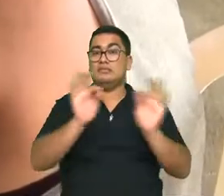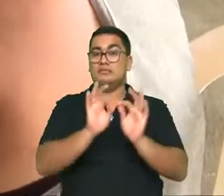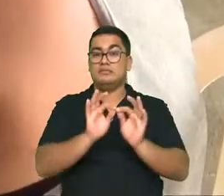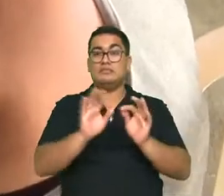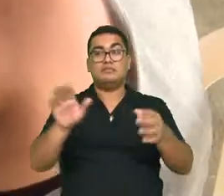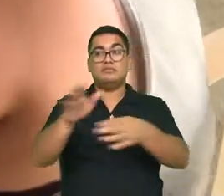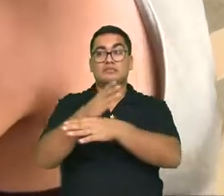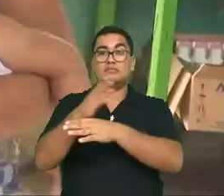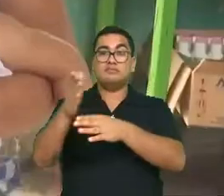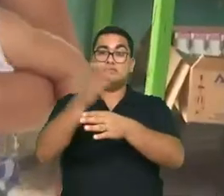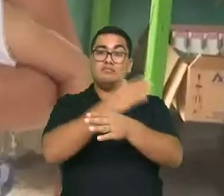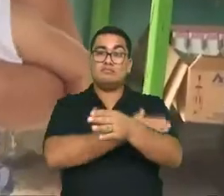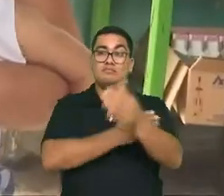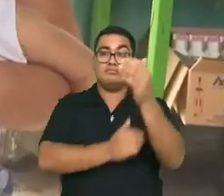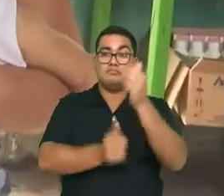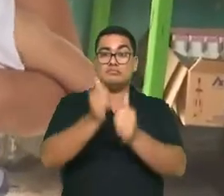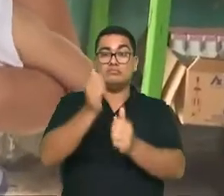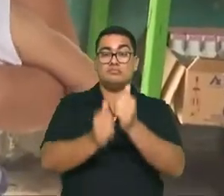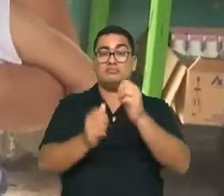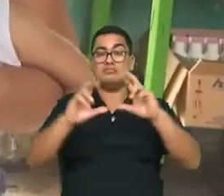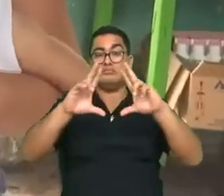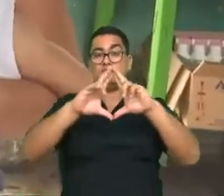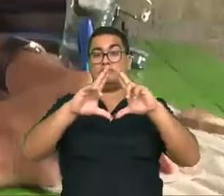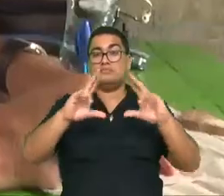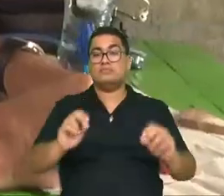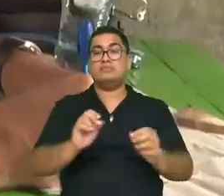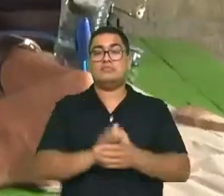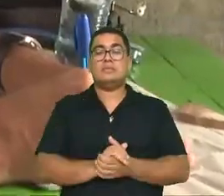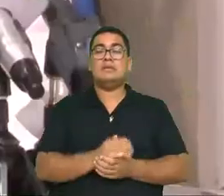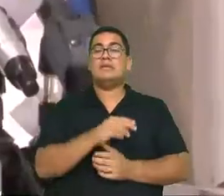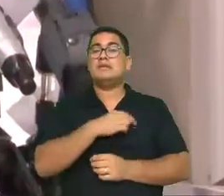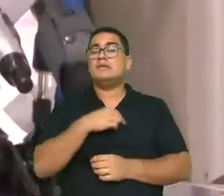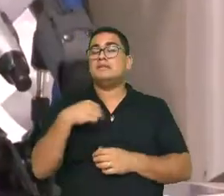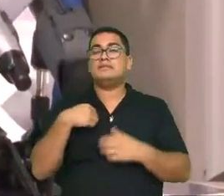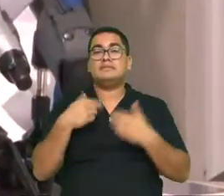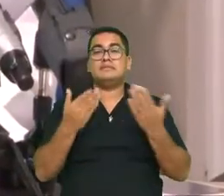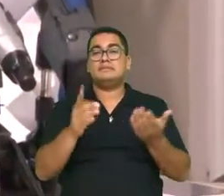áreas afectadas de nuestro país. Hemos realizado